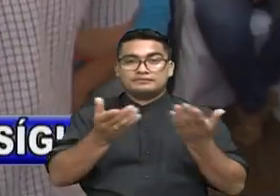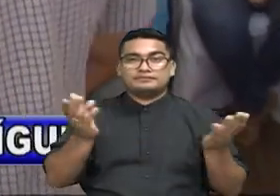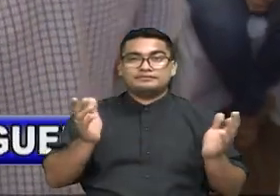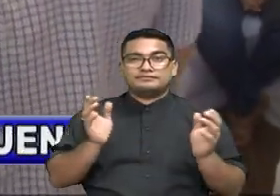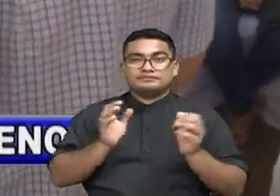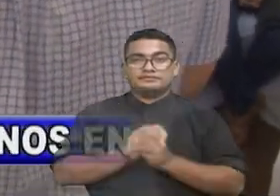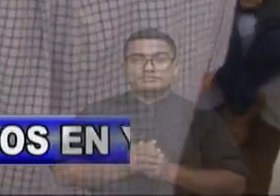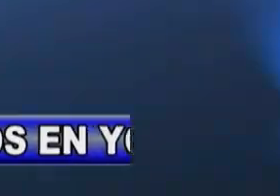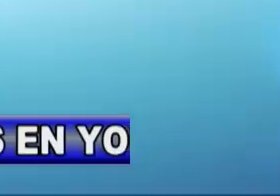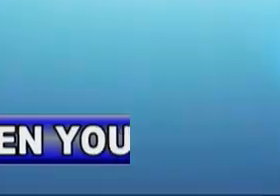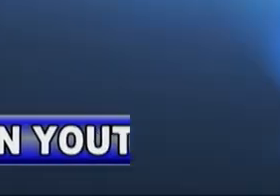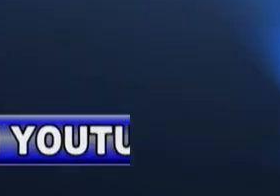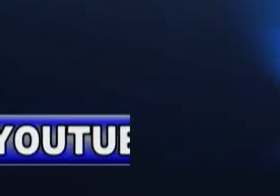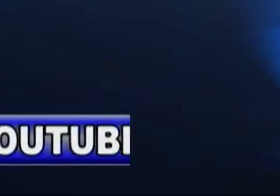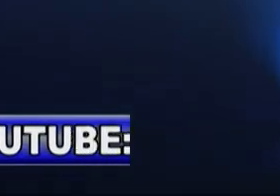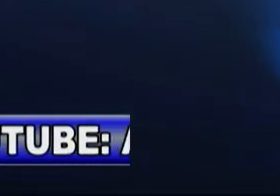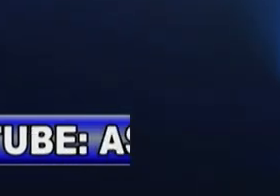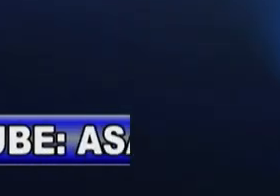Paz.